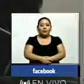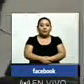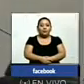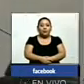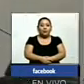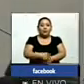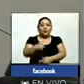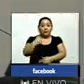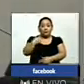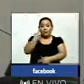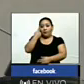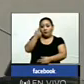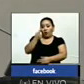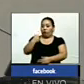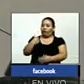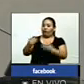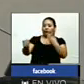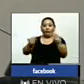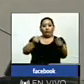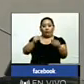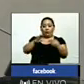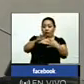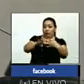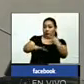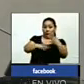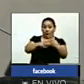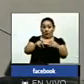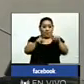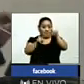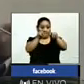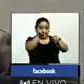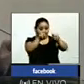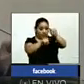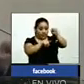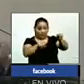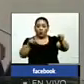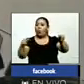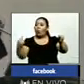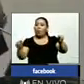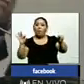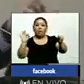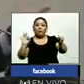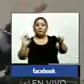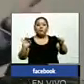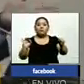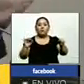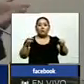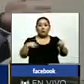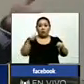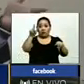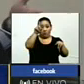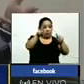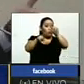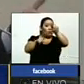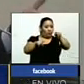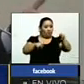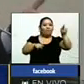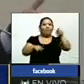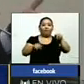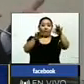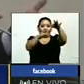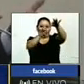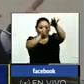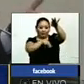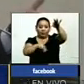Yo hago una diferencia entre las marcas y las preferencias en el voto. Un voto, de acuerdo a la circunscripción